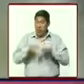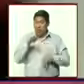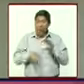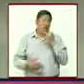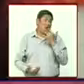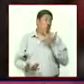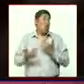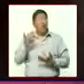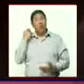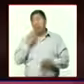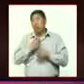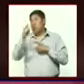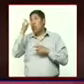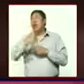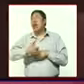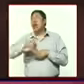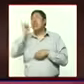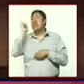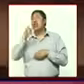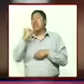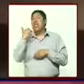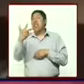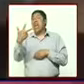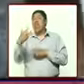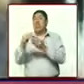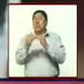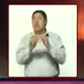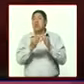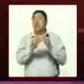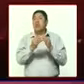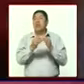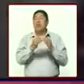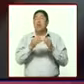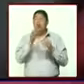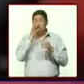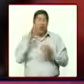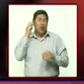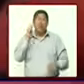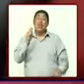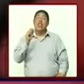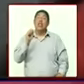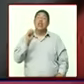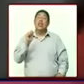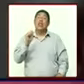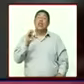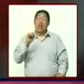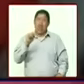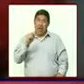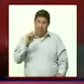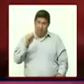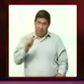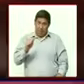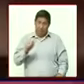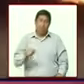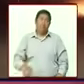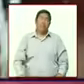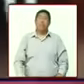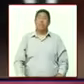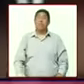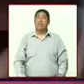fuego habría afectado hasta ayer a tres comunidades tacanas, como son Santa Fe, Carmen, Pecha y Macagua.